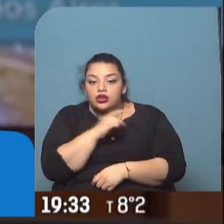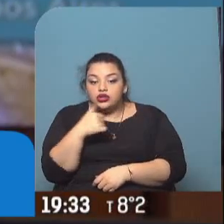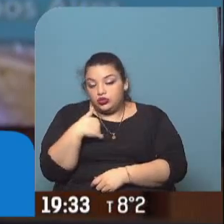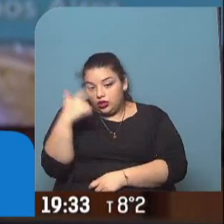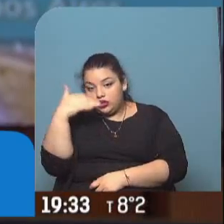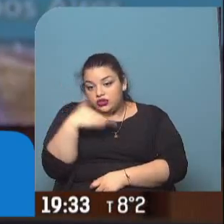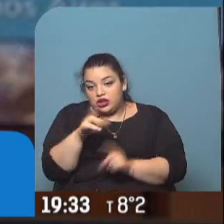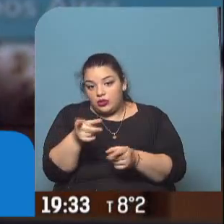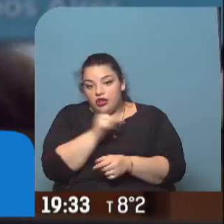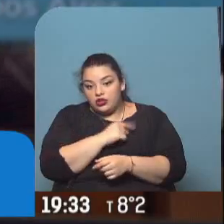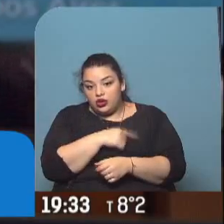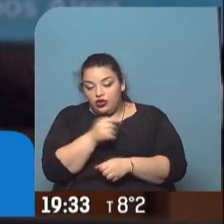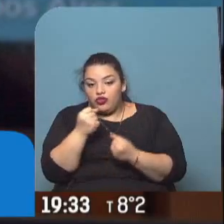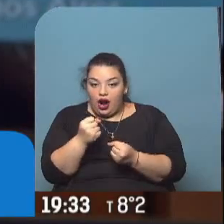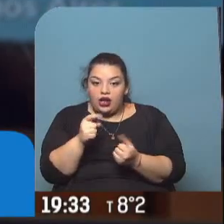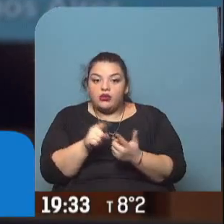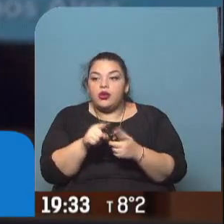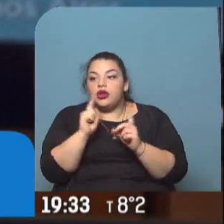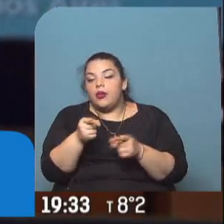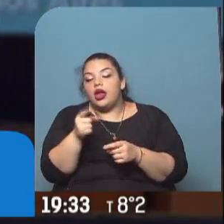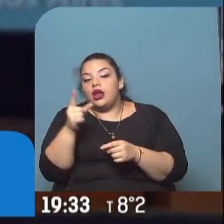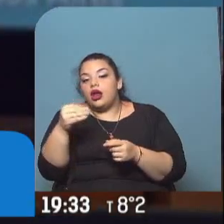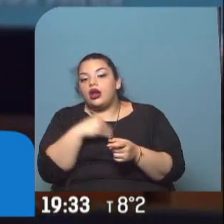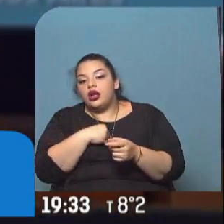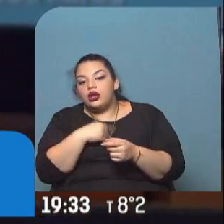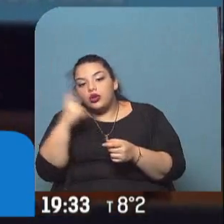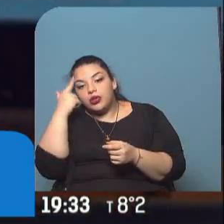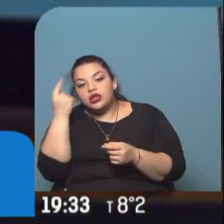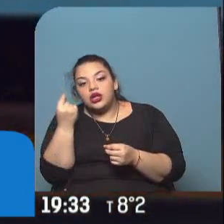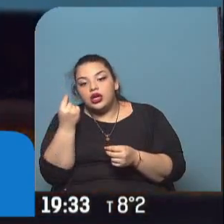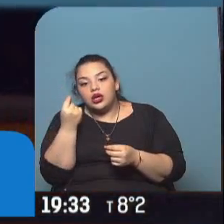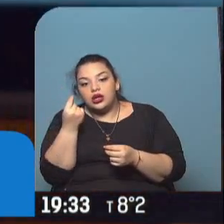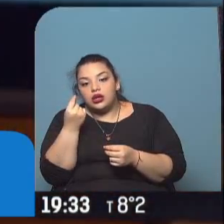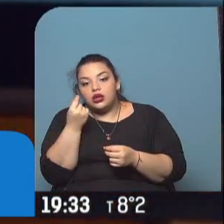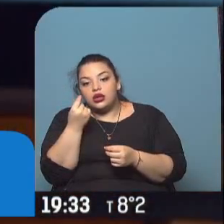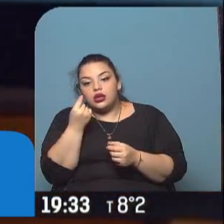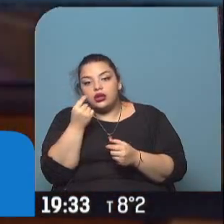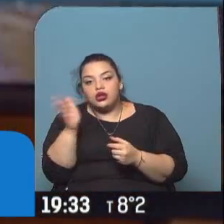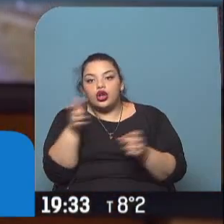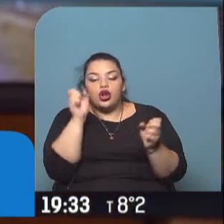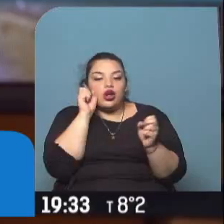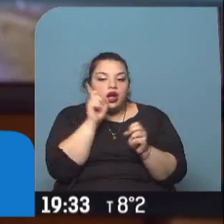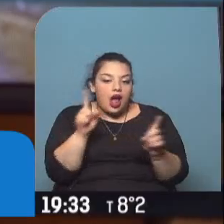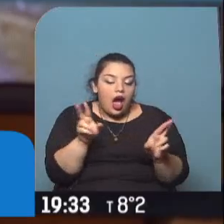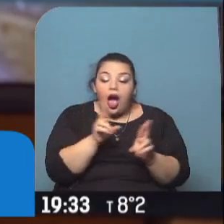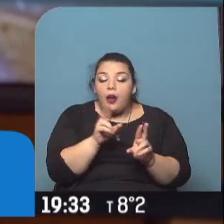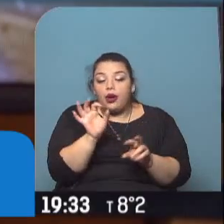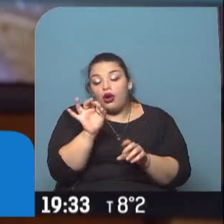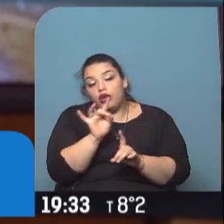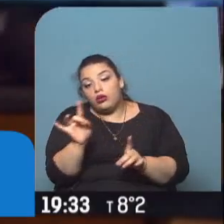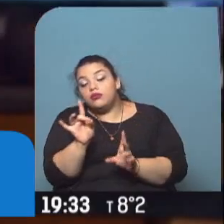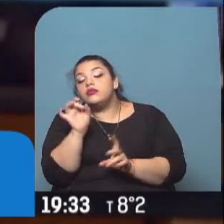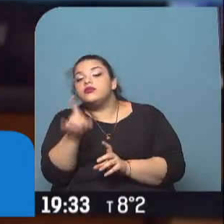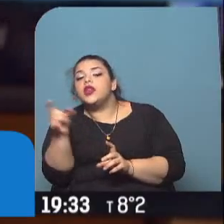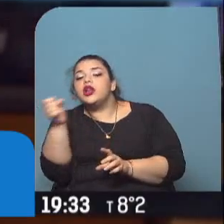legítimo, personas de formación religiosa que creen que que esto tiene una gravedad, etc. Ahora, lo